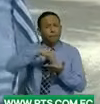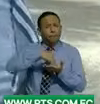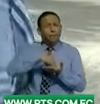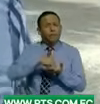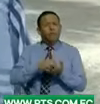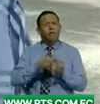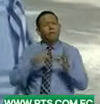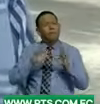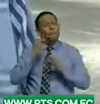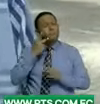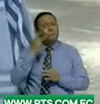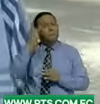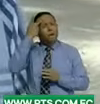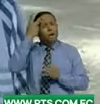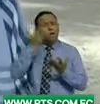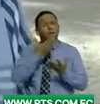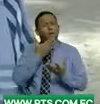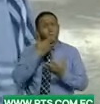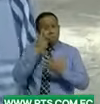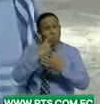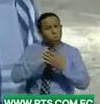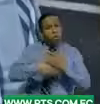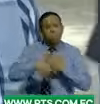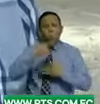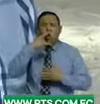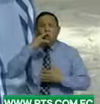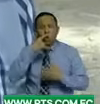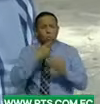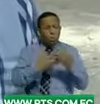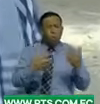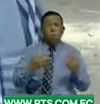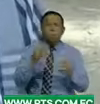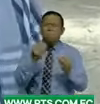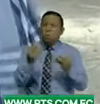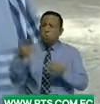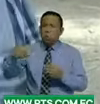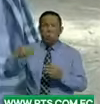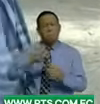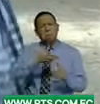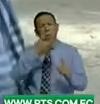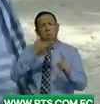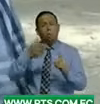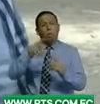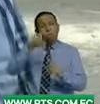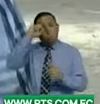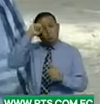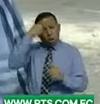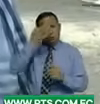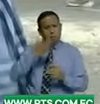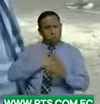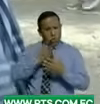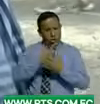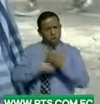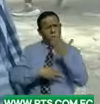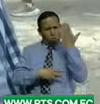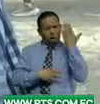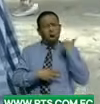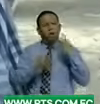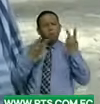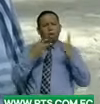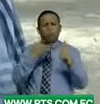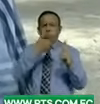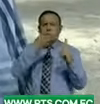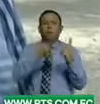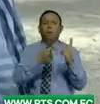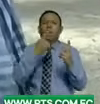los padres, porque son los niños los que están matando. Yo me acuerdo que a mi hijo lo mataron, ahí mataron a una niña